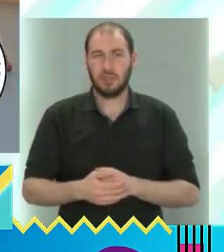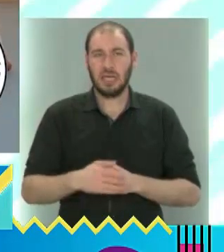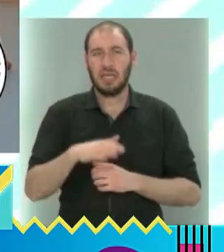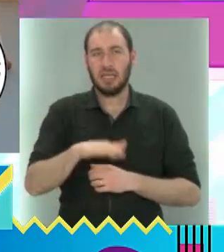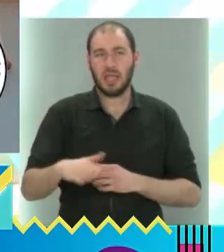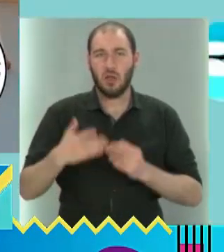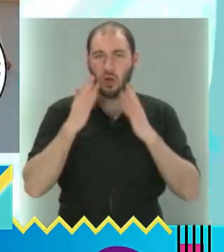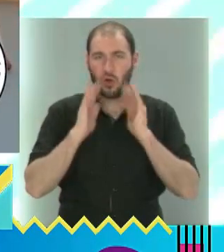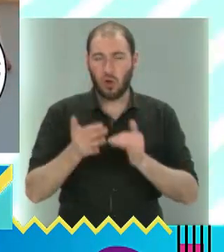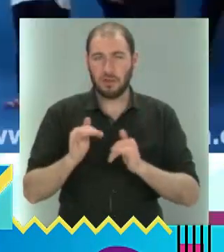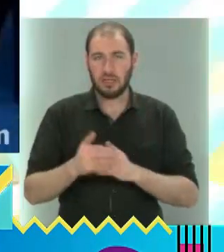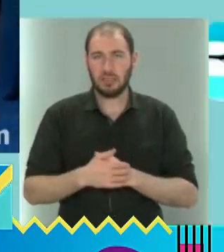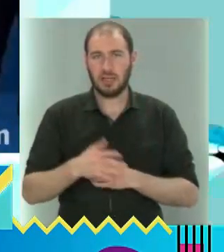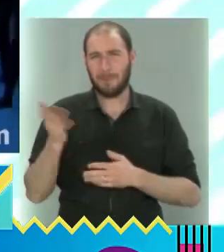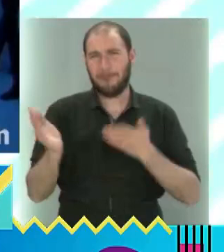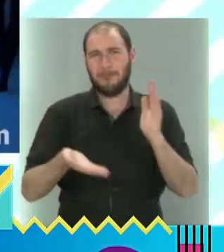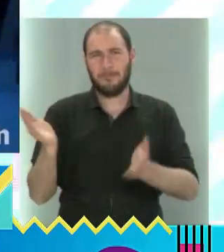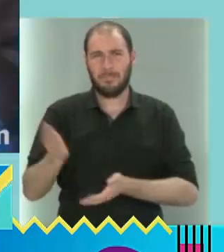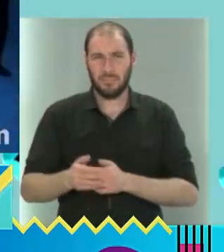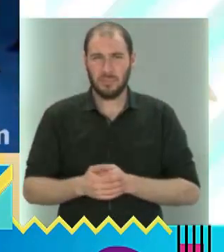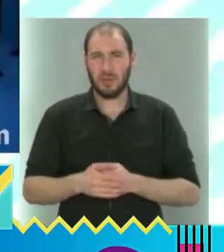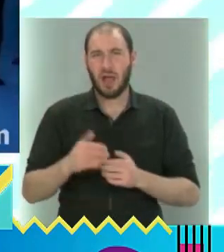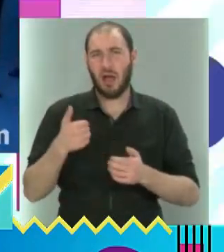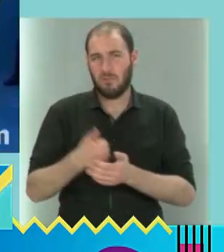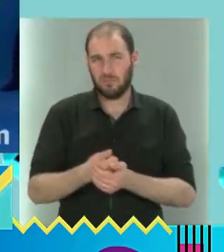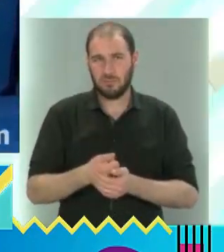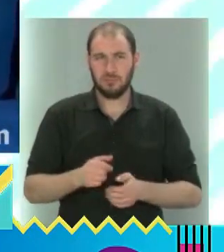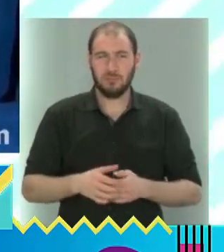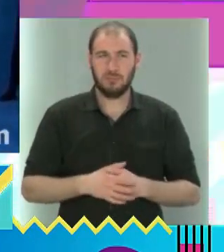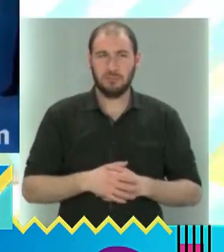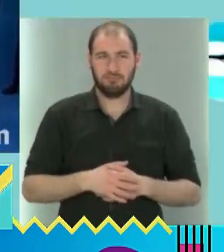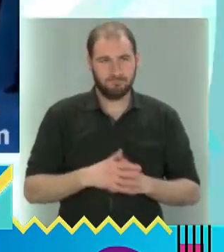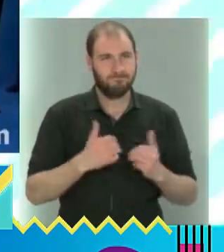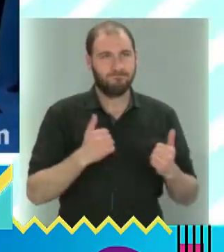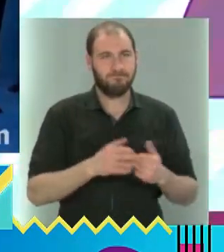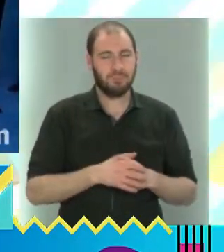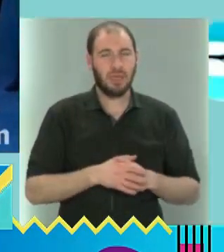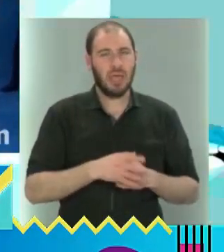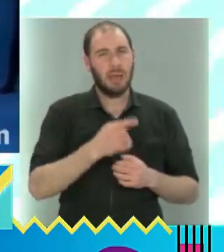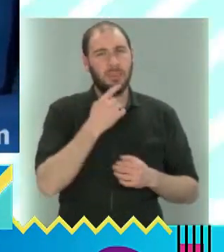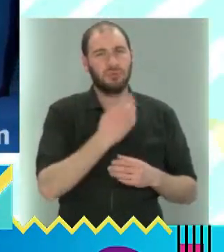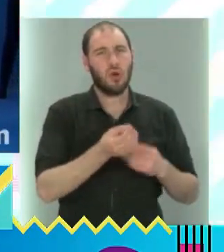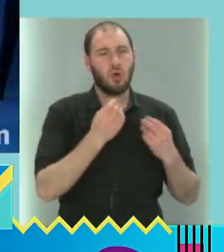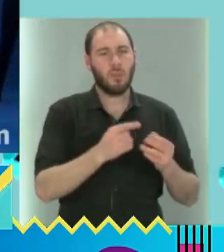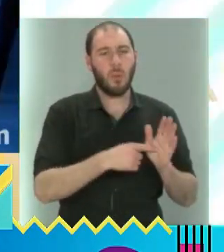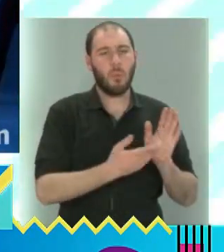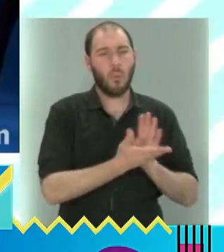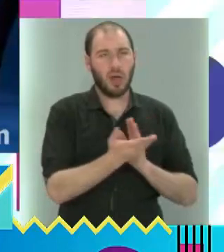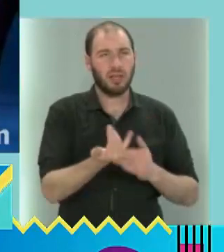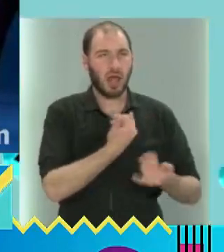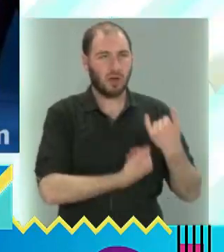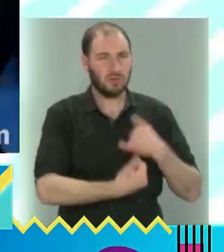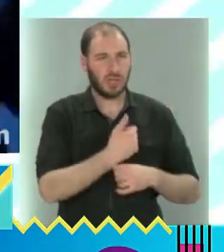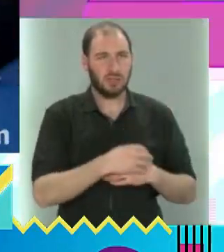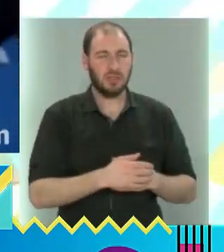niños y adolescentes con maltrato y abuso. Bien. ¿Cómo va a ser la dinámica de la expo? Contanos un